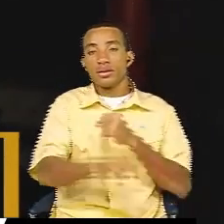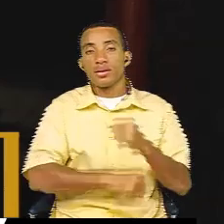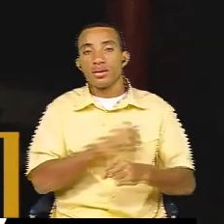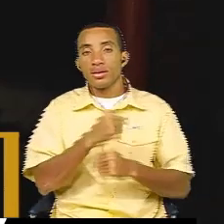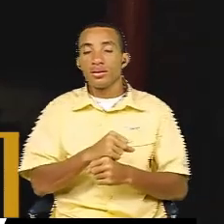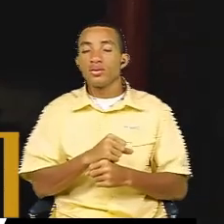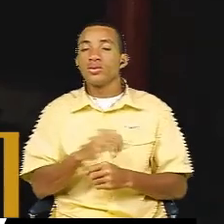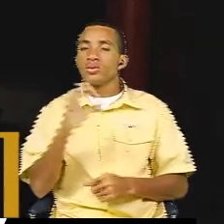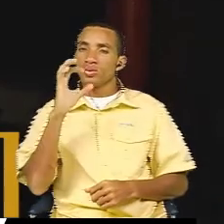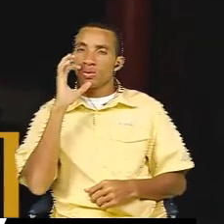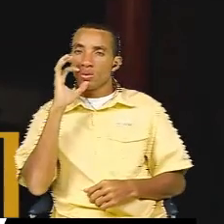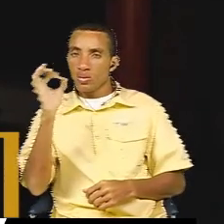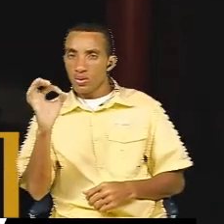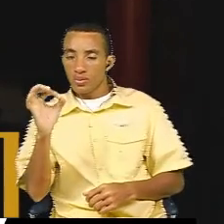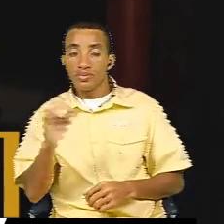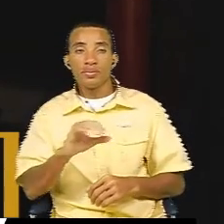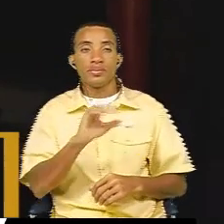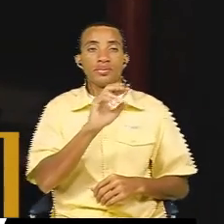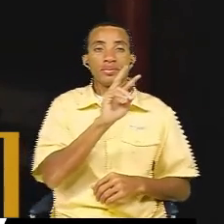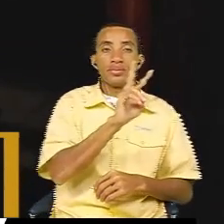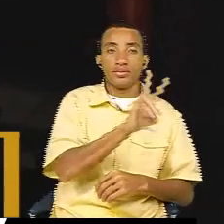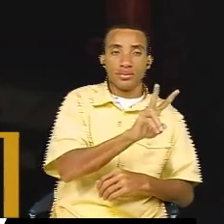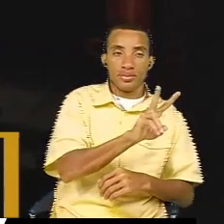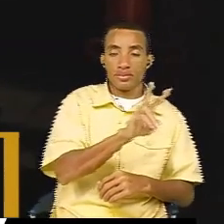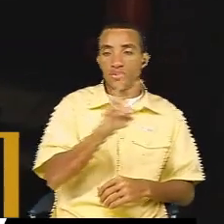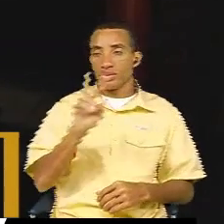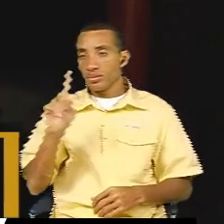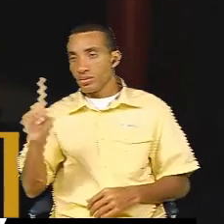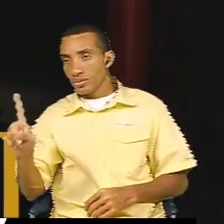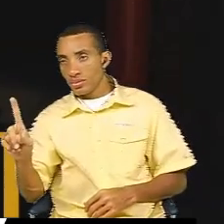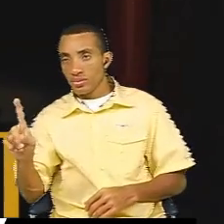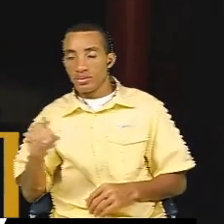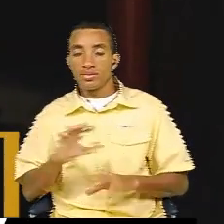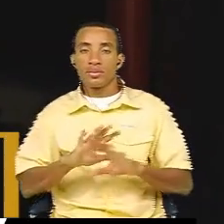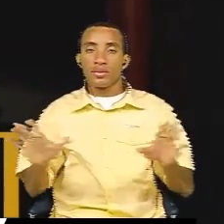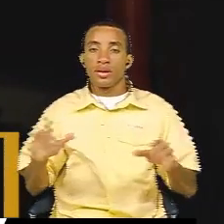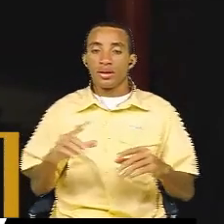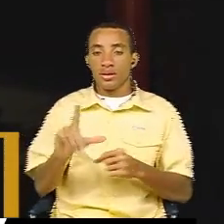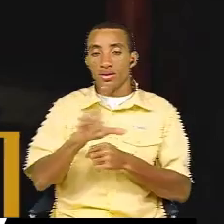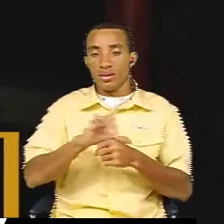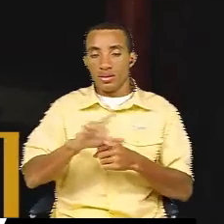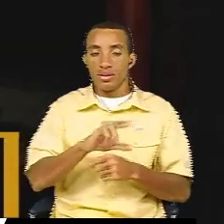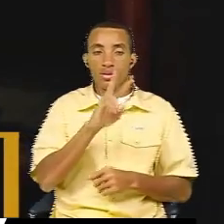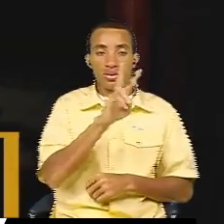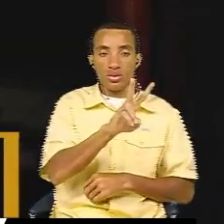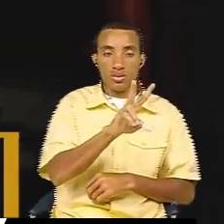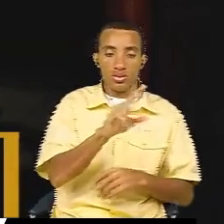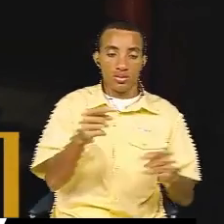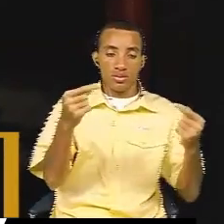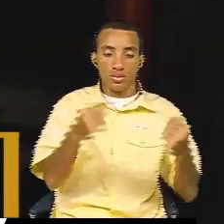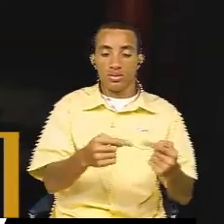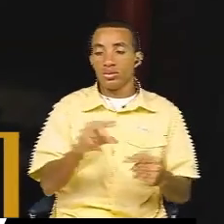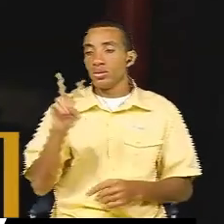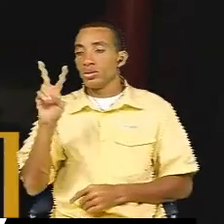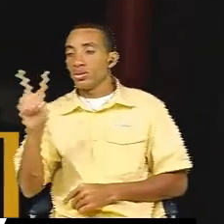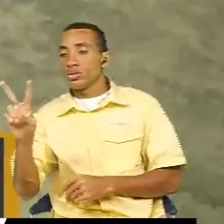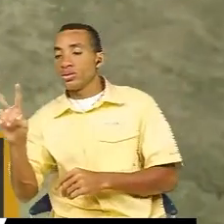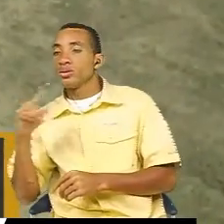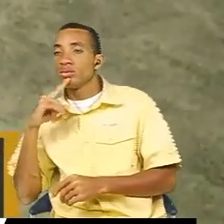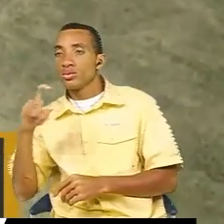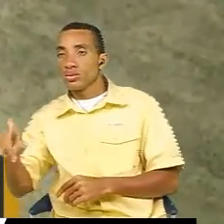equipos de Barranca Bermeja y dos de Bucaramanga. La primera fecha va a ser fecha local, es decir, los dos de Barranca se enfrentan, los dos de Bucaramanga se enfrentan, esto va a ser